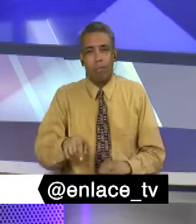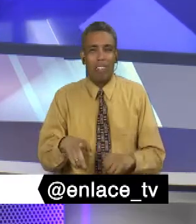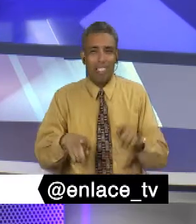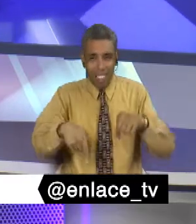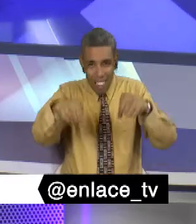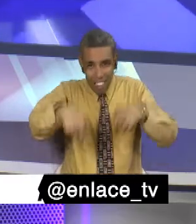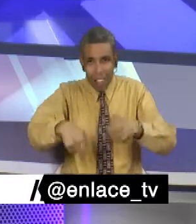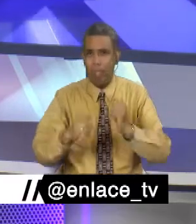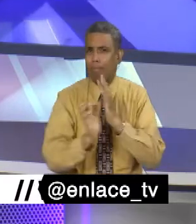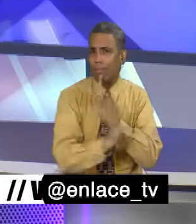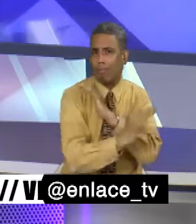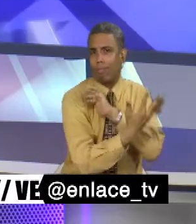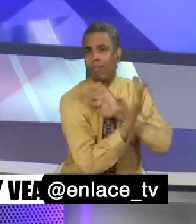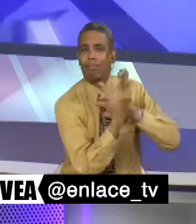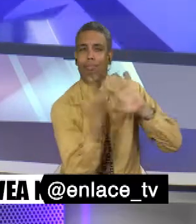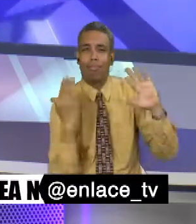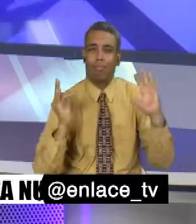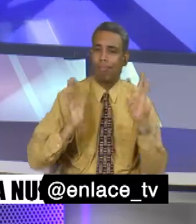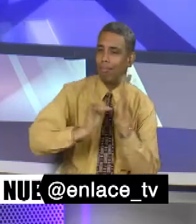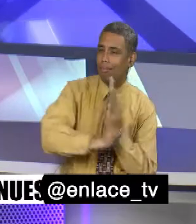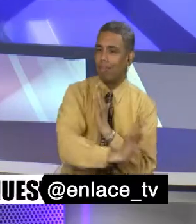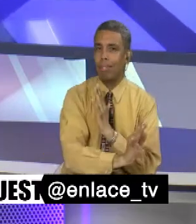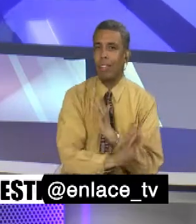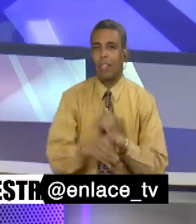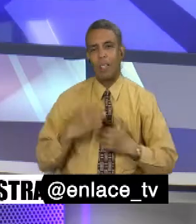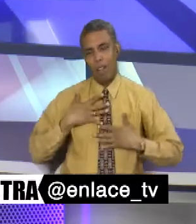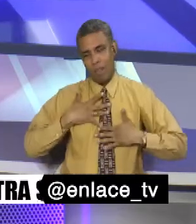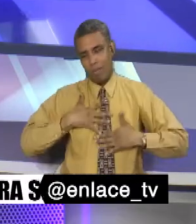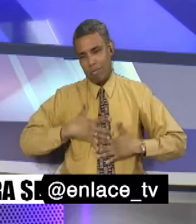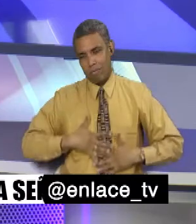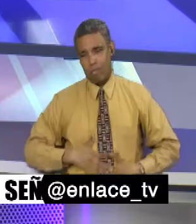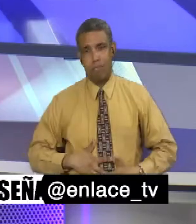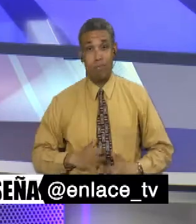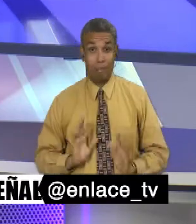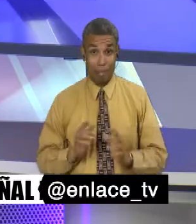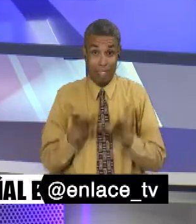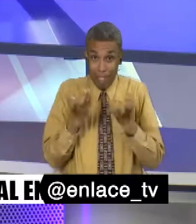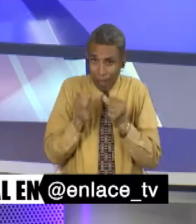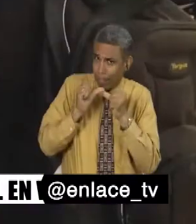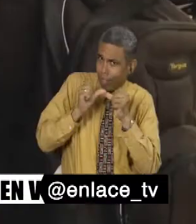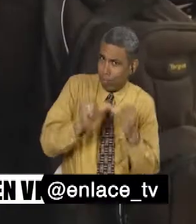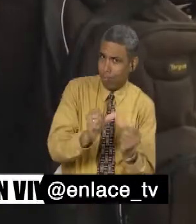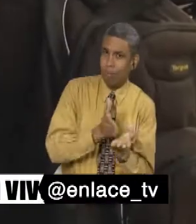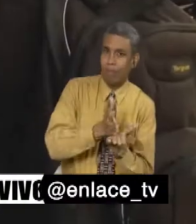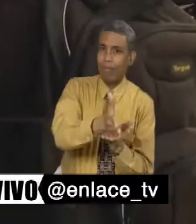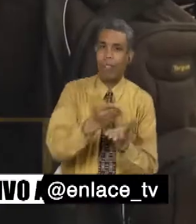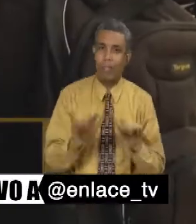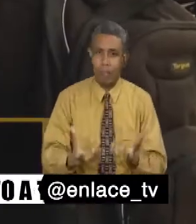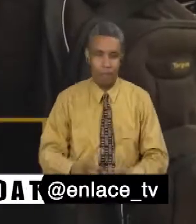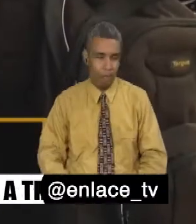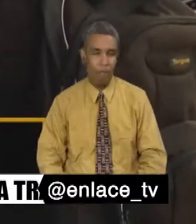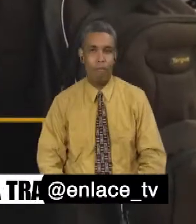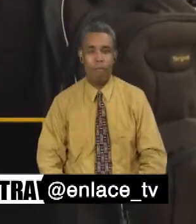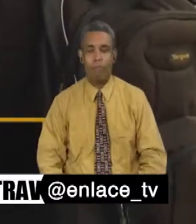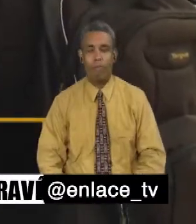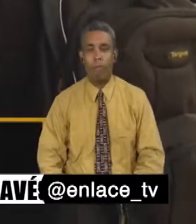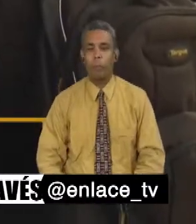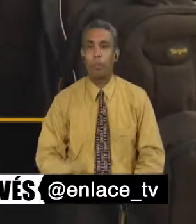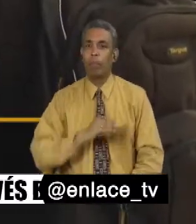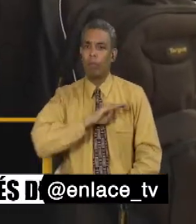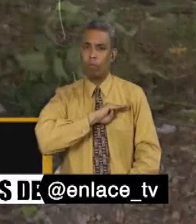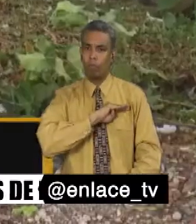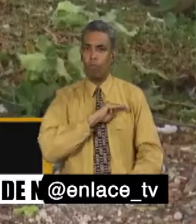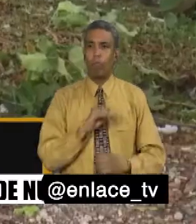para mantener y preservar este sitio emblemático y turístico de la ciudad. La administración municipal viene